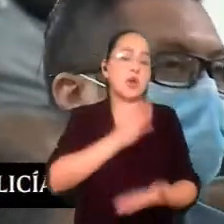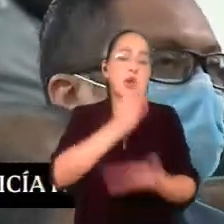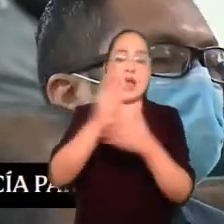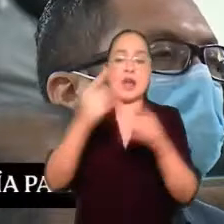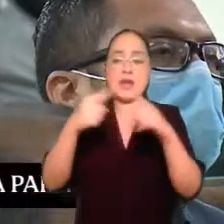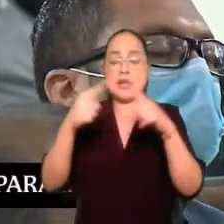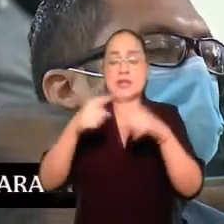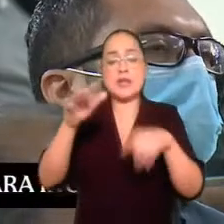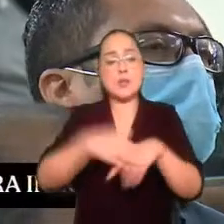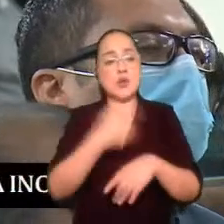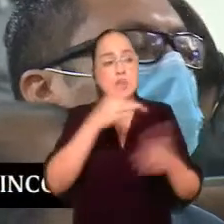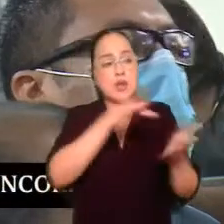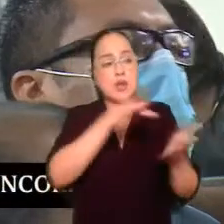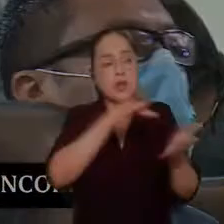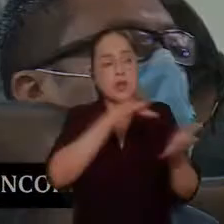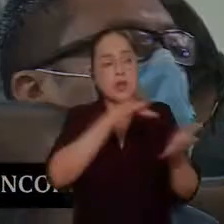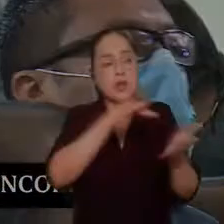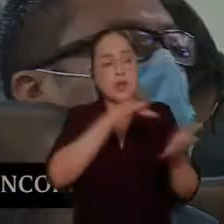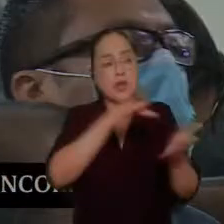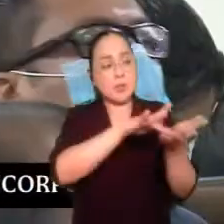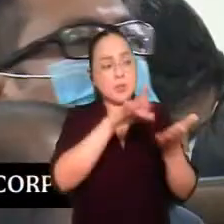del aborto. Por último,